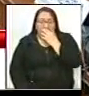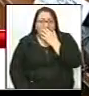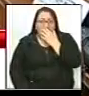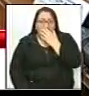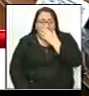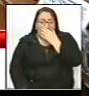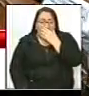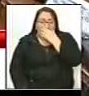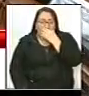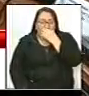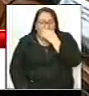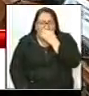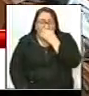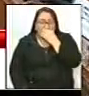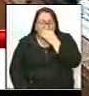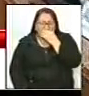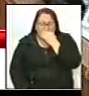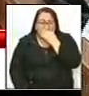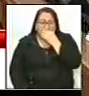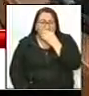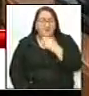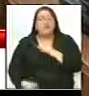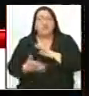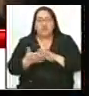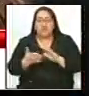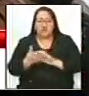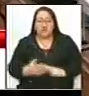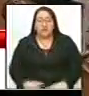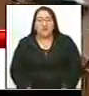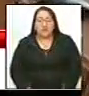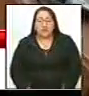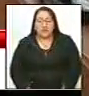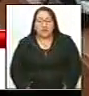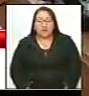retrase probablemente nuestra presencia el día de hoy acá.